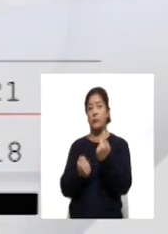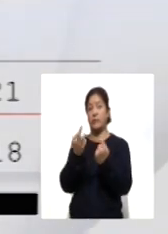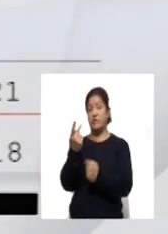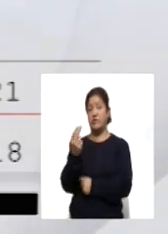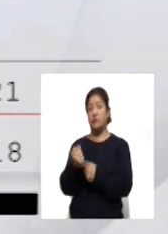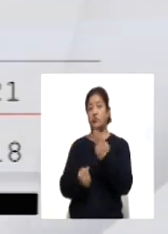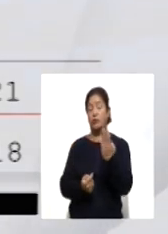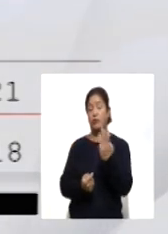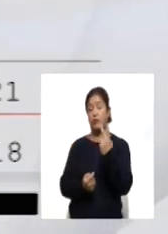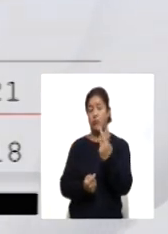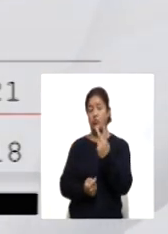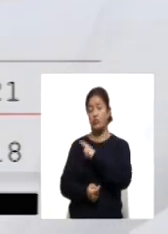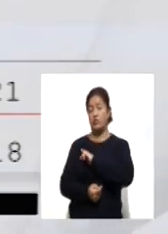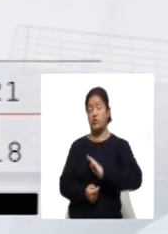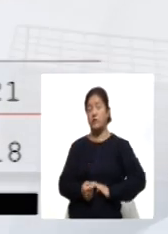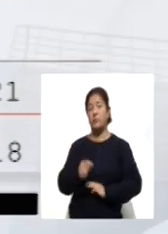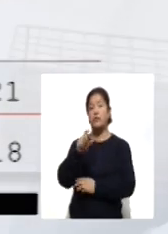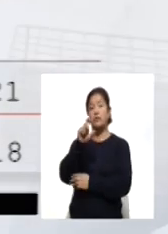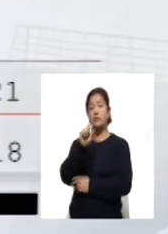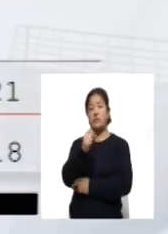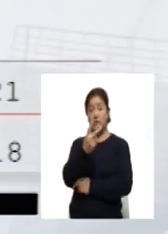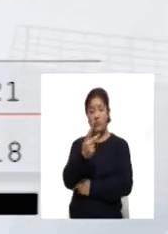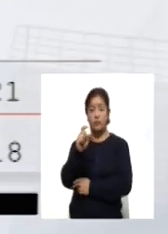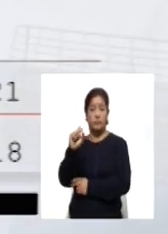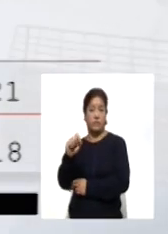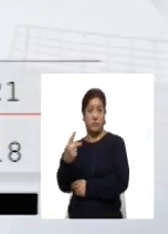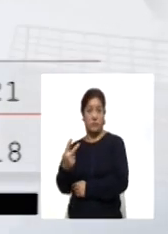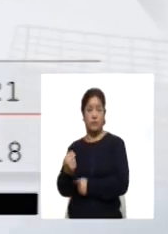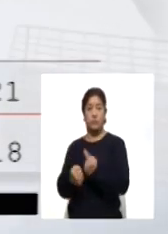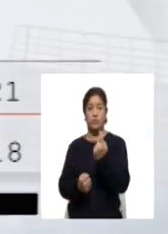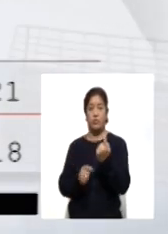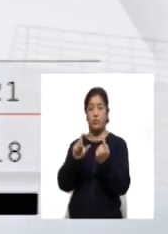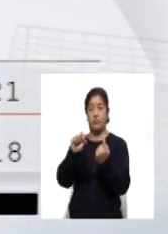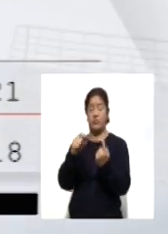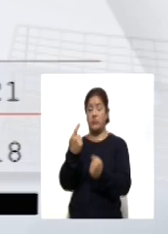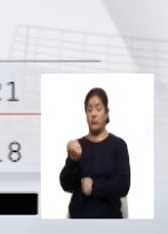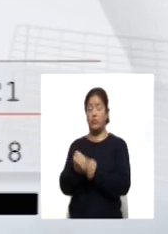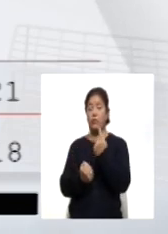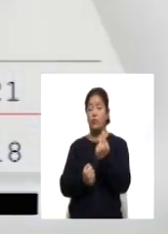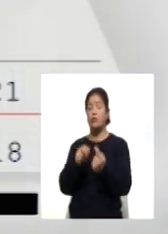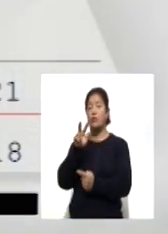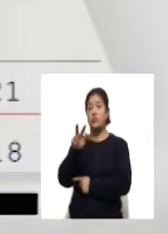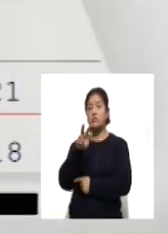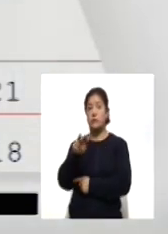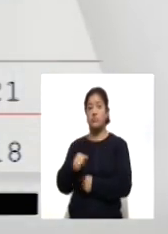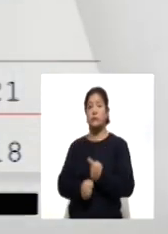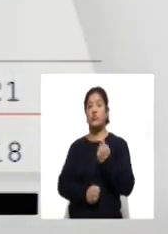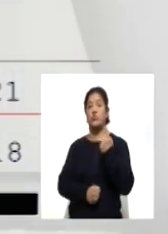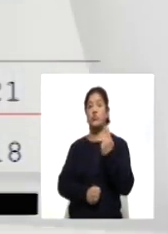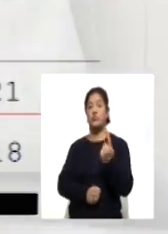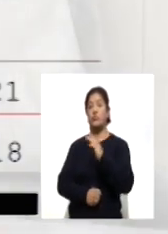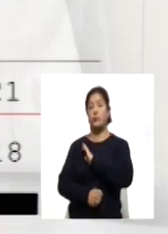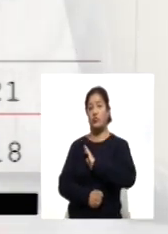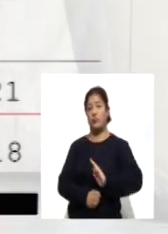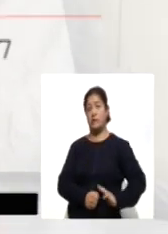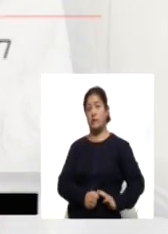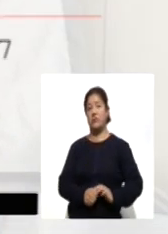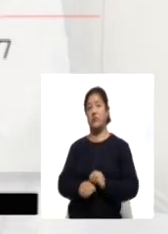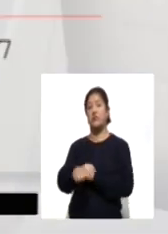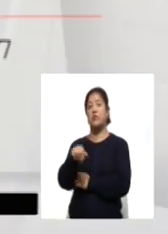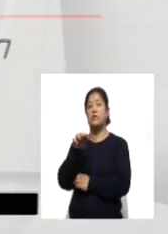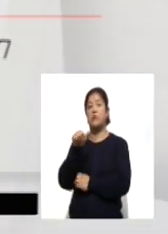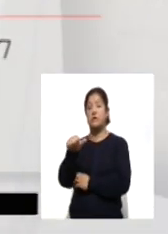Arenas 25, Quiletla y Santa Polonia Tacalco 22, Españita 21, Lázaro Cárdenas 18,